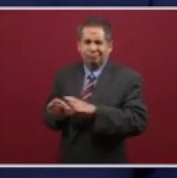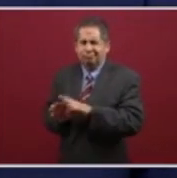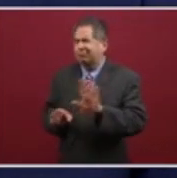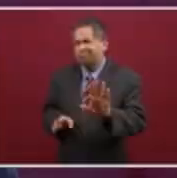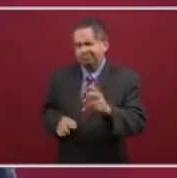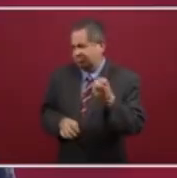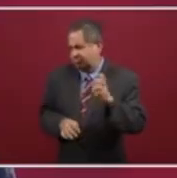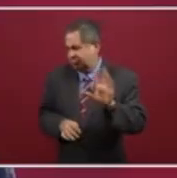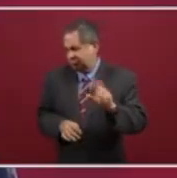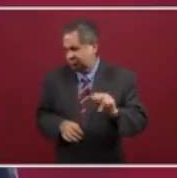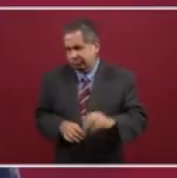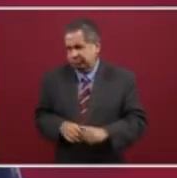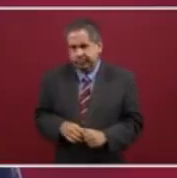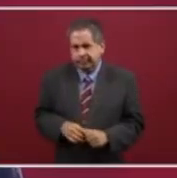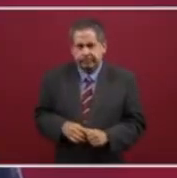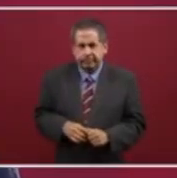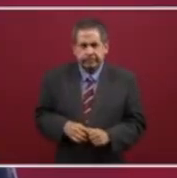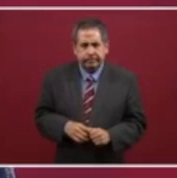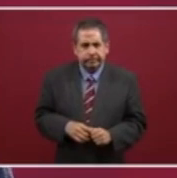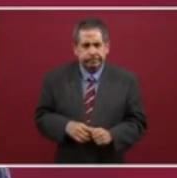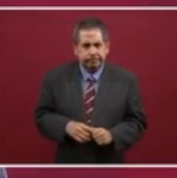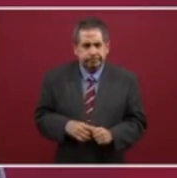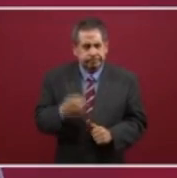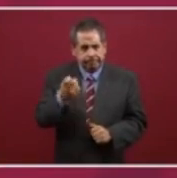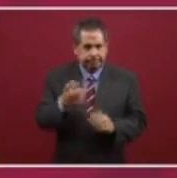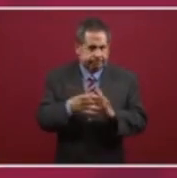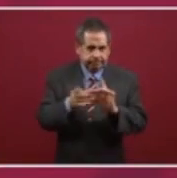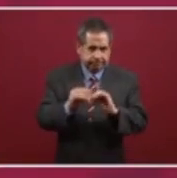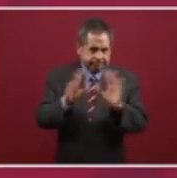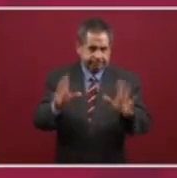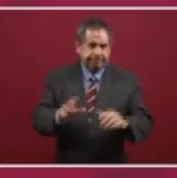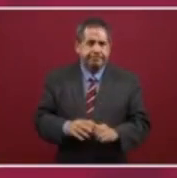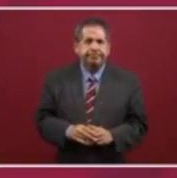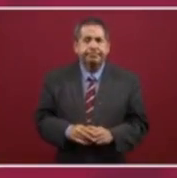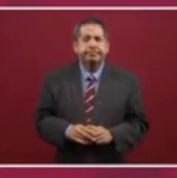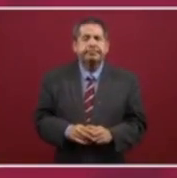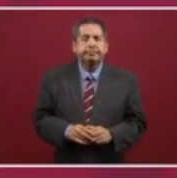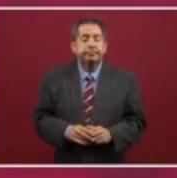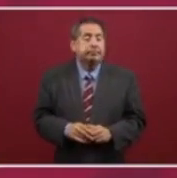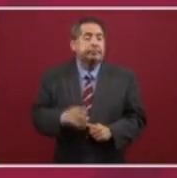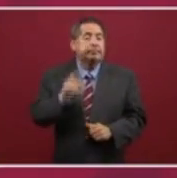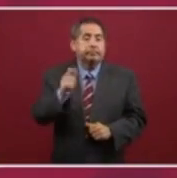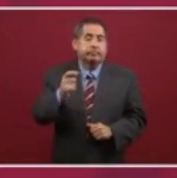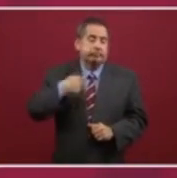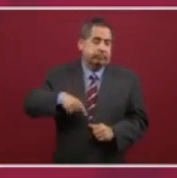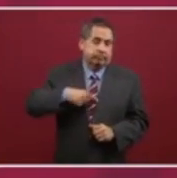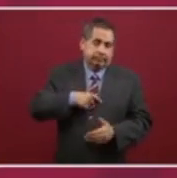Entonces, eso queda muy claro, pero desde luego